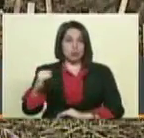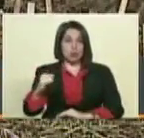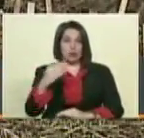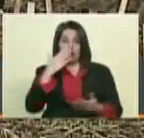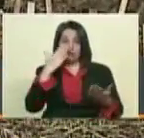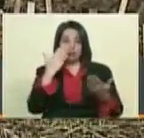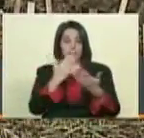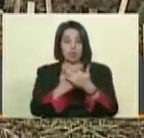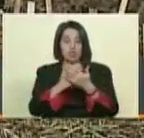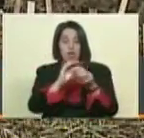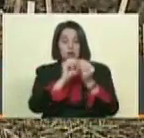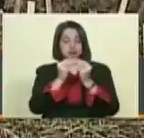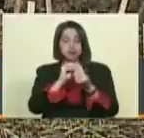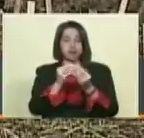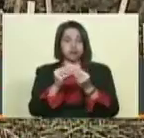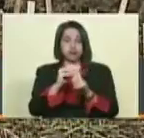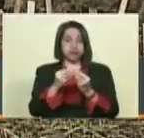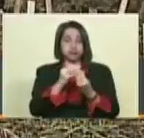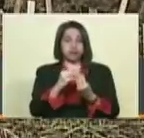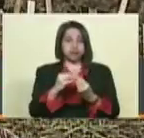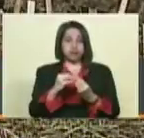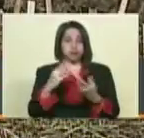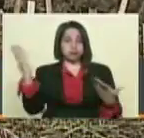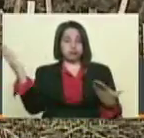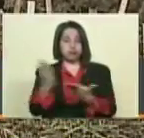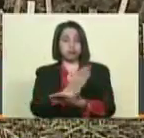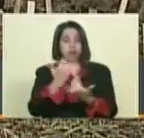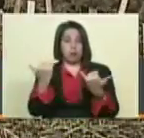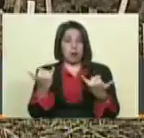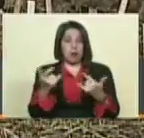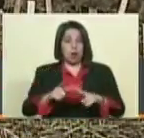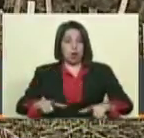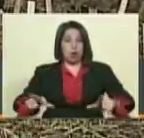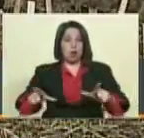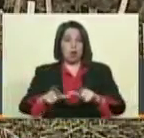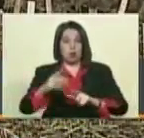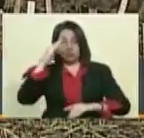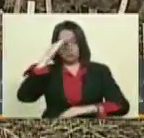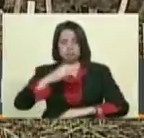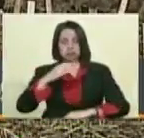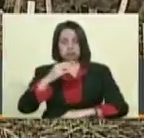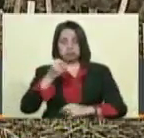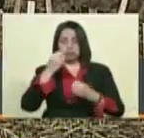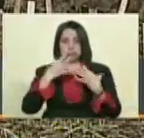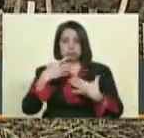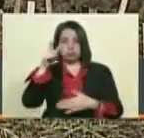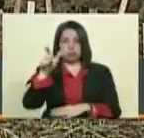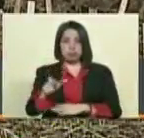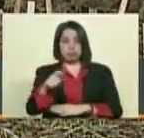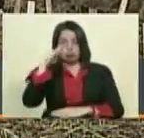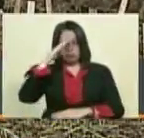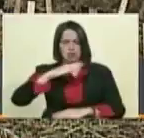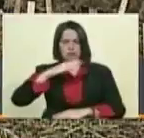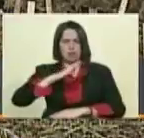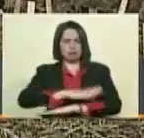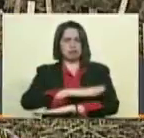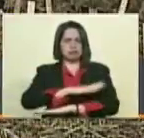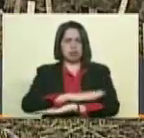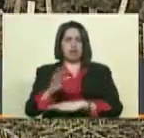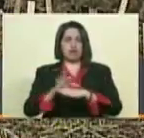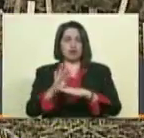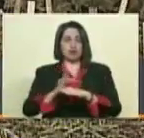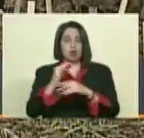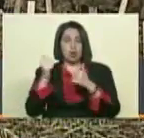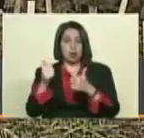parte operativa y en la sierra del Perijá, cumpliendo como buen comandante de unidad, cumpliendo las funciones